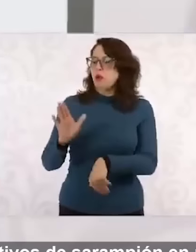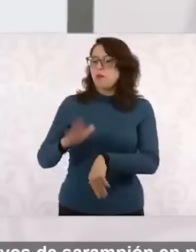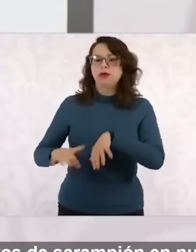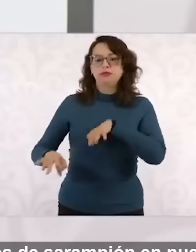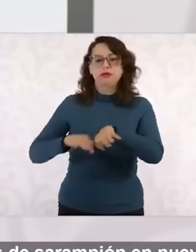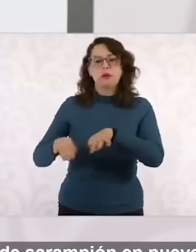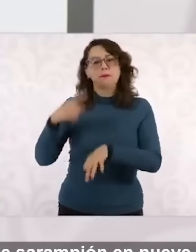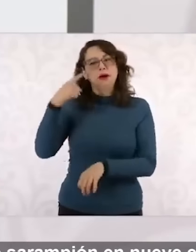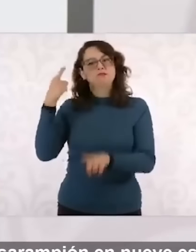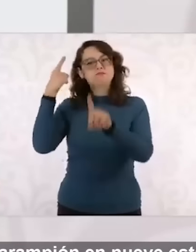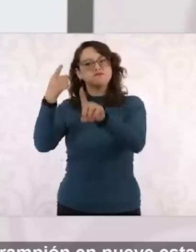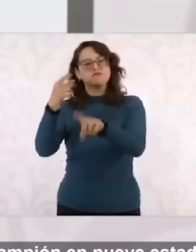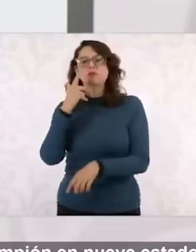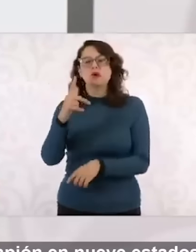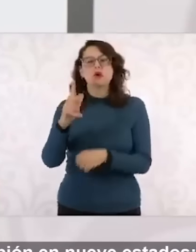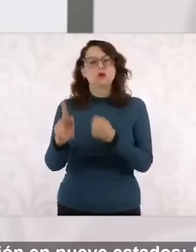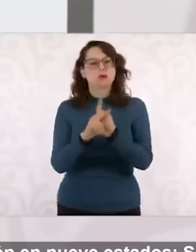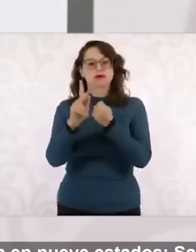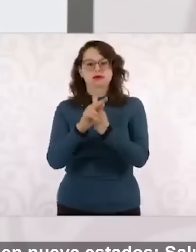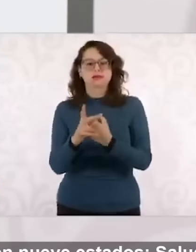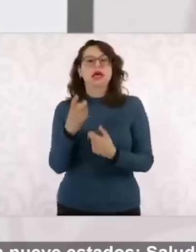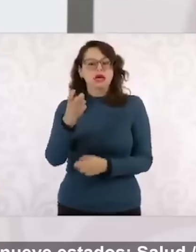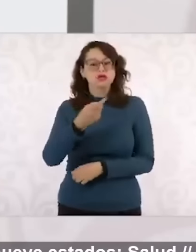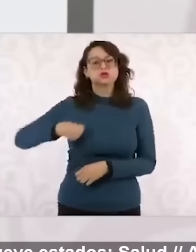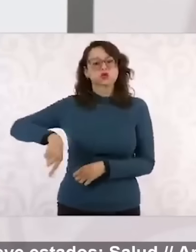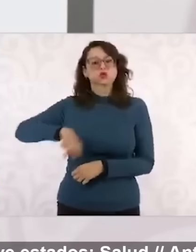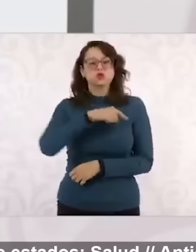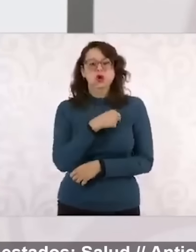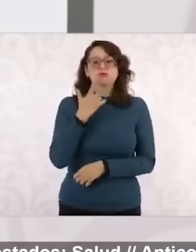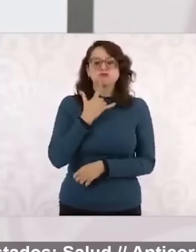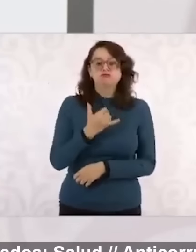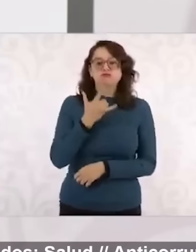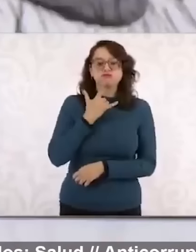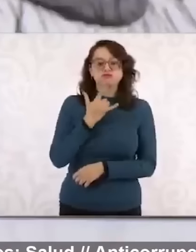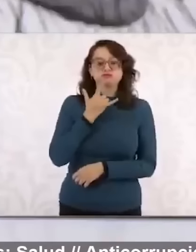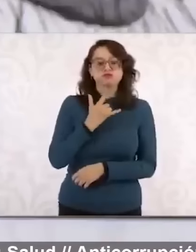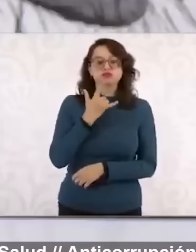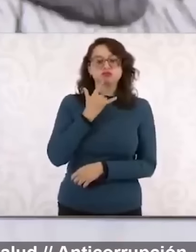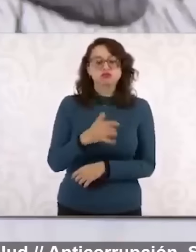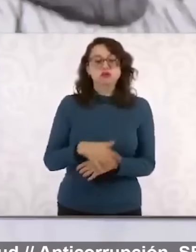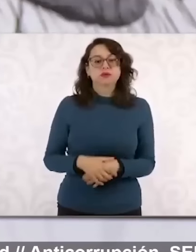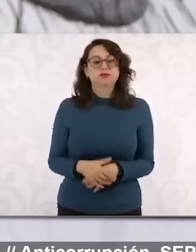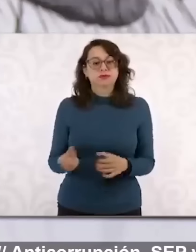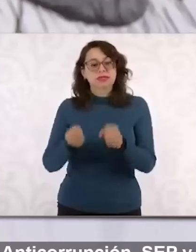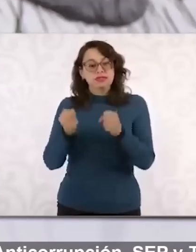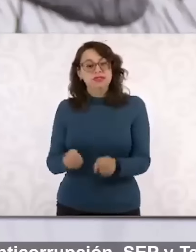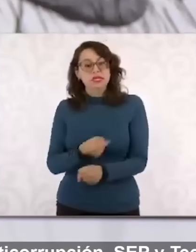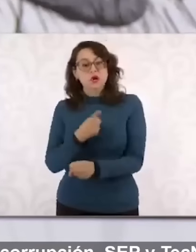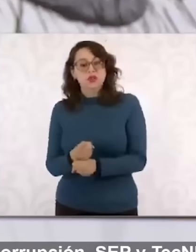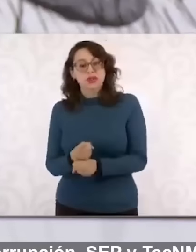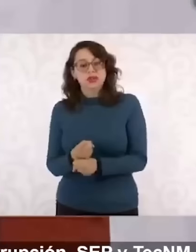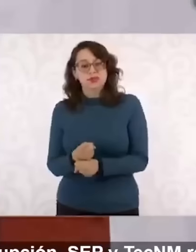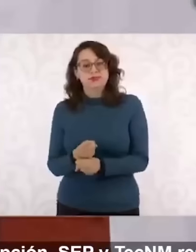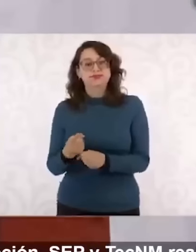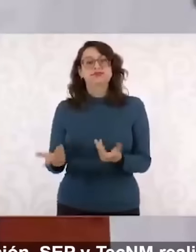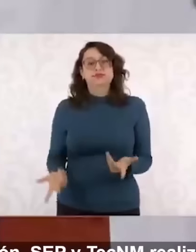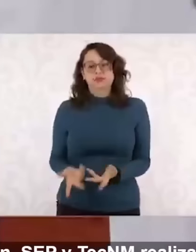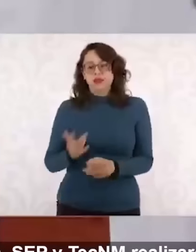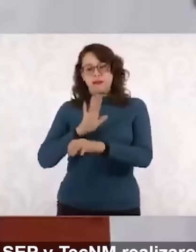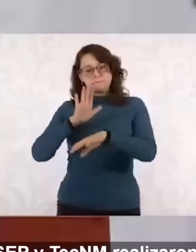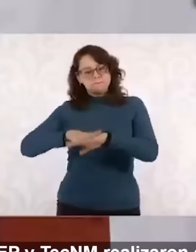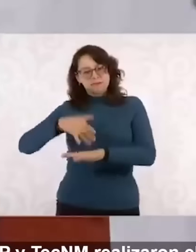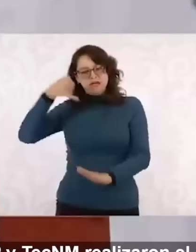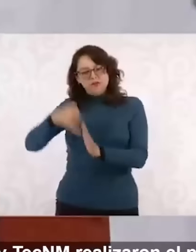para un mejor país. Eso es lo que estamos haciendo. Y en seguridad, ¿qué hicimos? Fortalecimos la inteligencia y